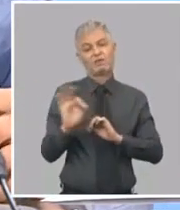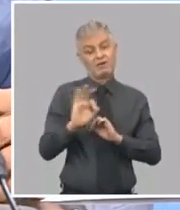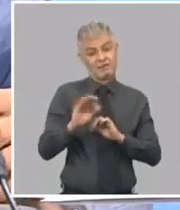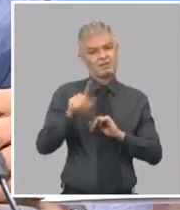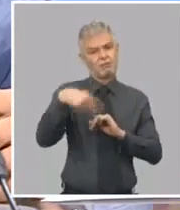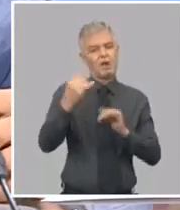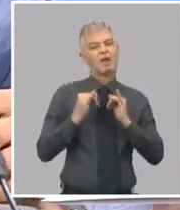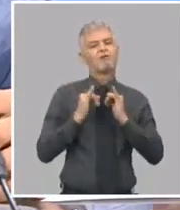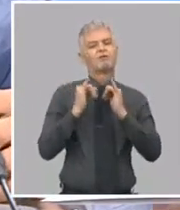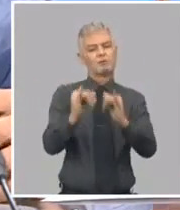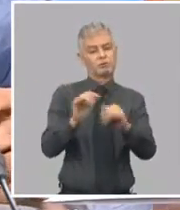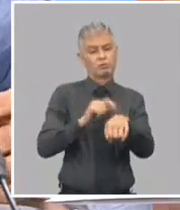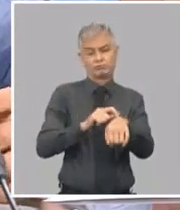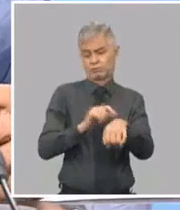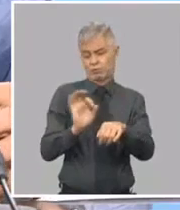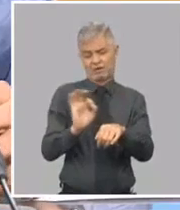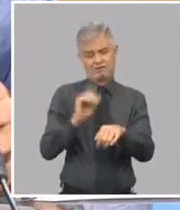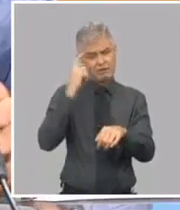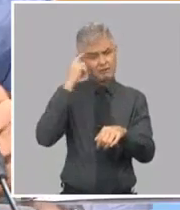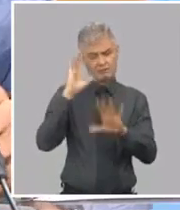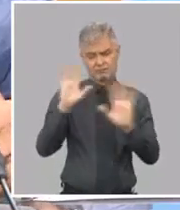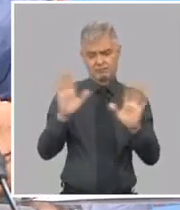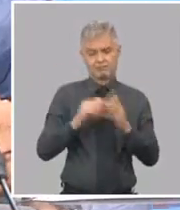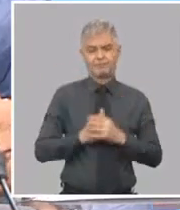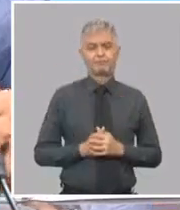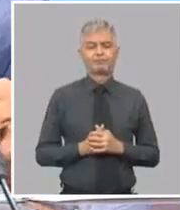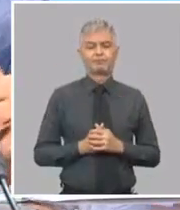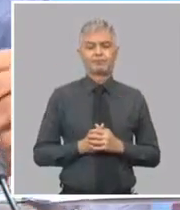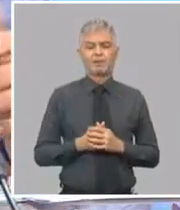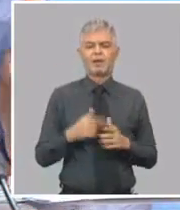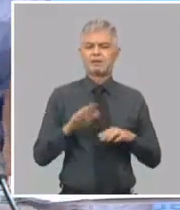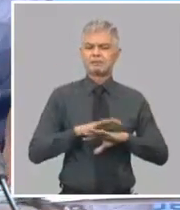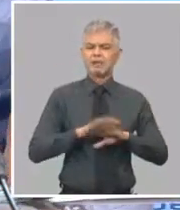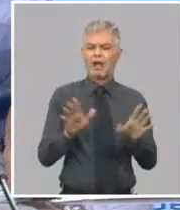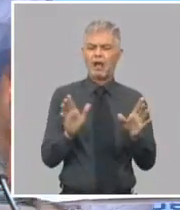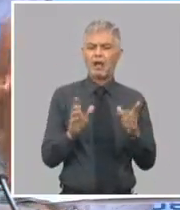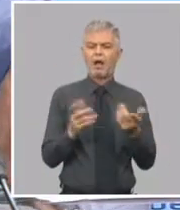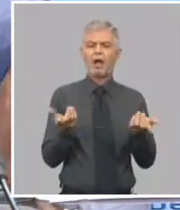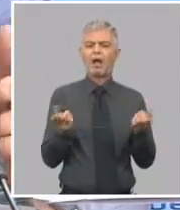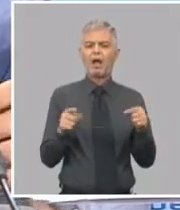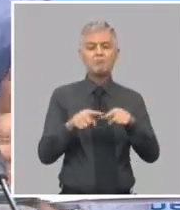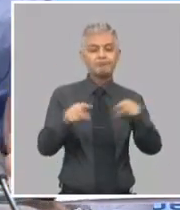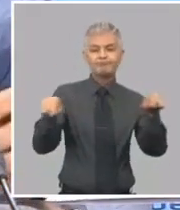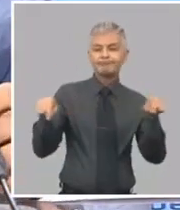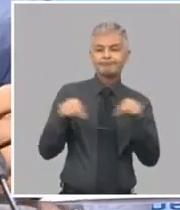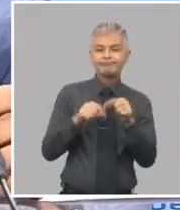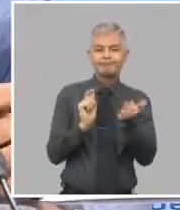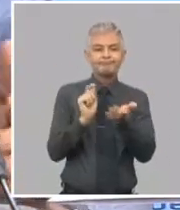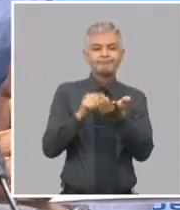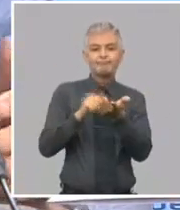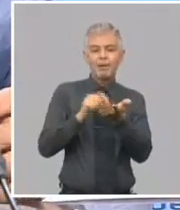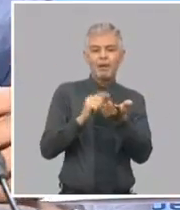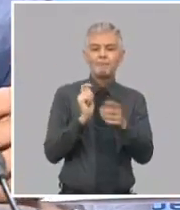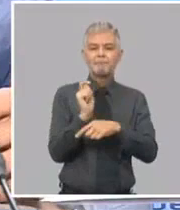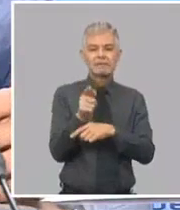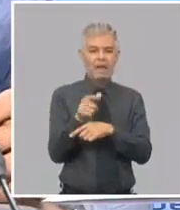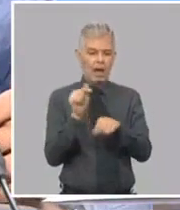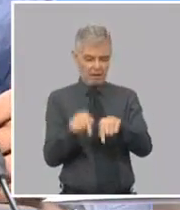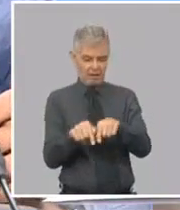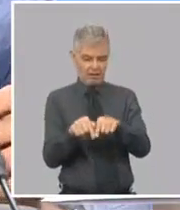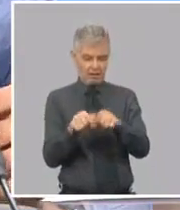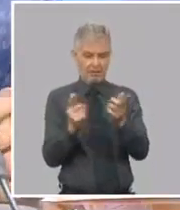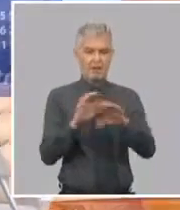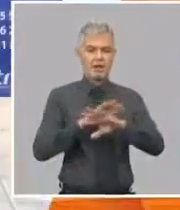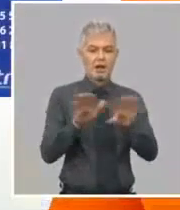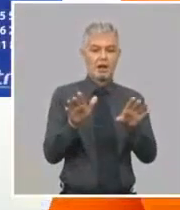no tenemos no lo tenemos disponible abrieron tanto las agencias que tradicionalmente comercializan pasajes de la empresa